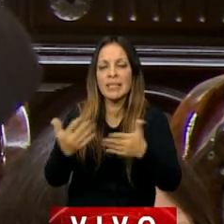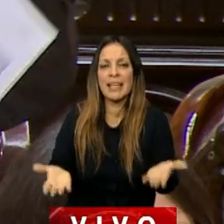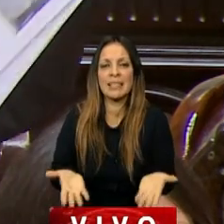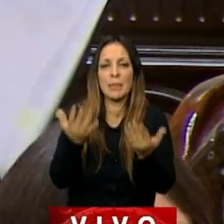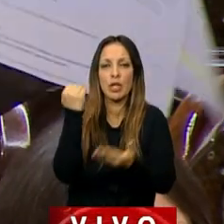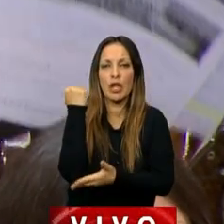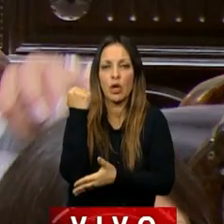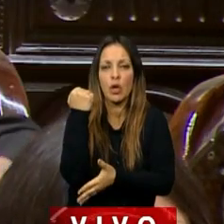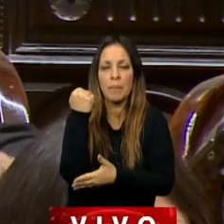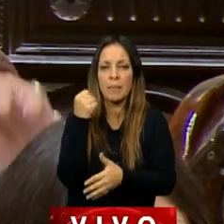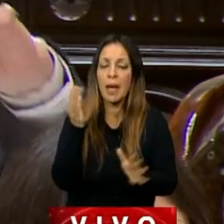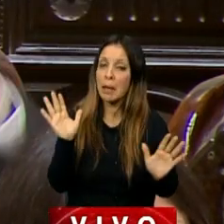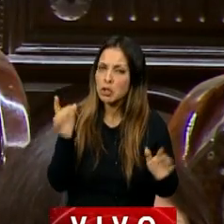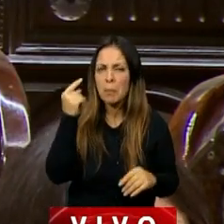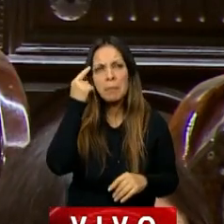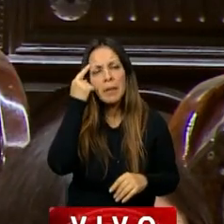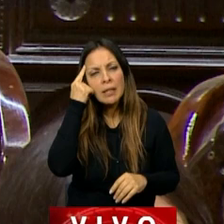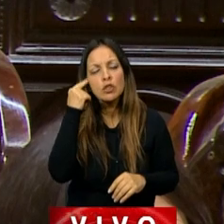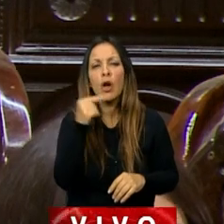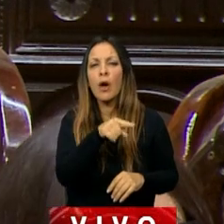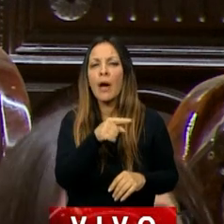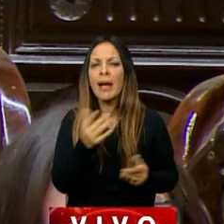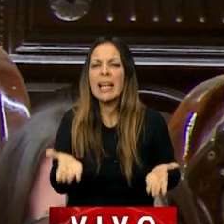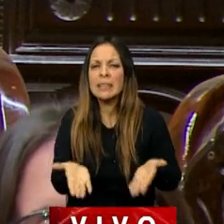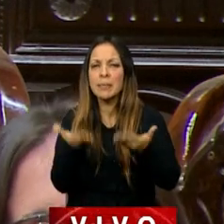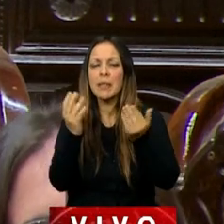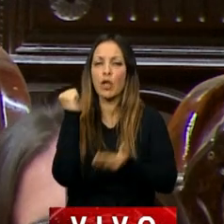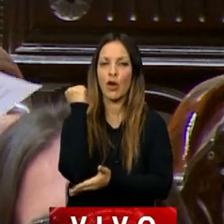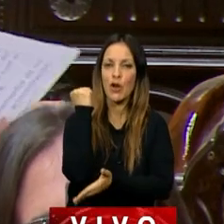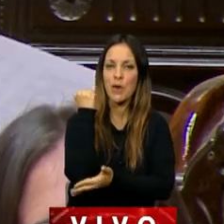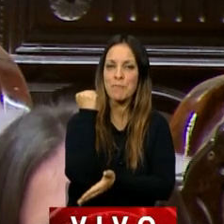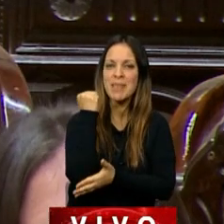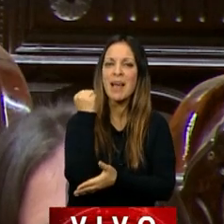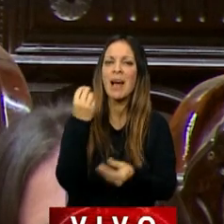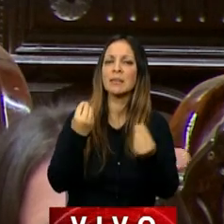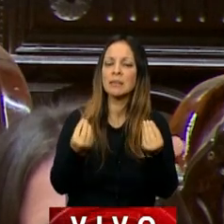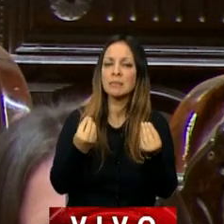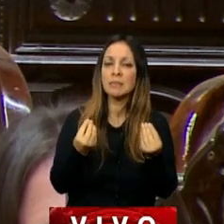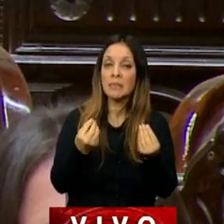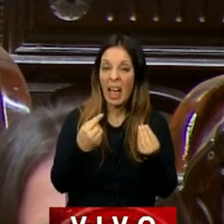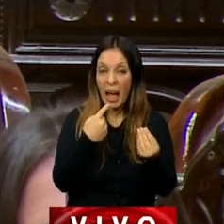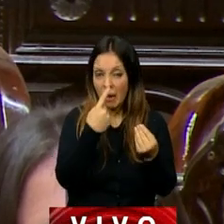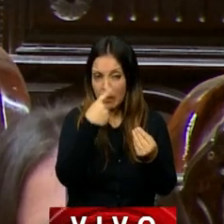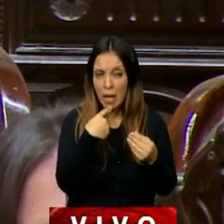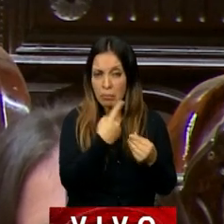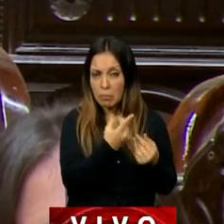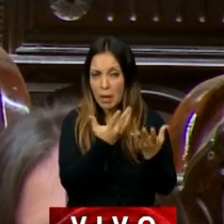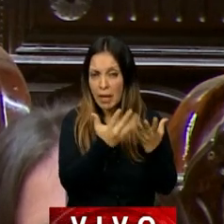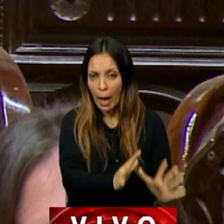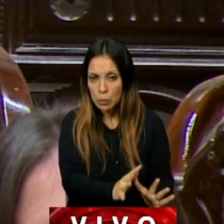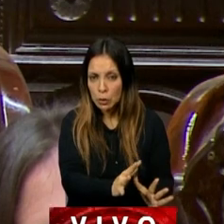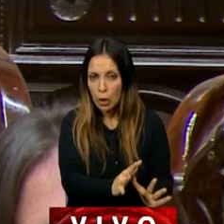economía. ¿Se referiría a ese crecimiento de la economía que lo llevó a renunciar a